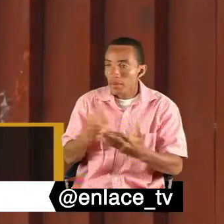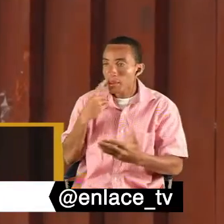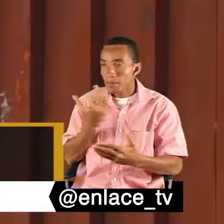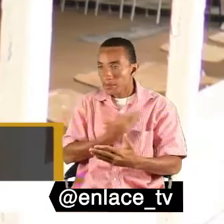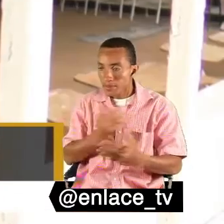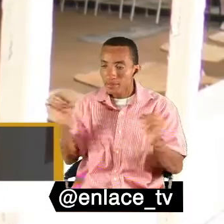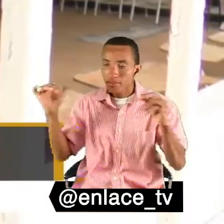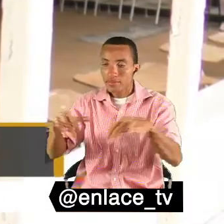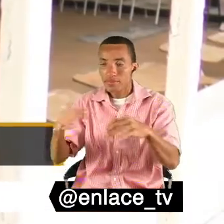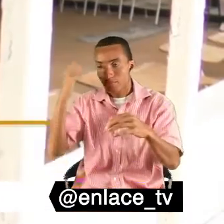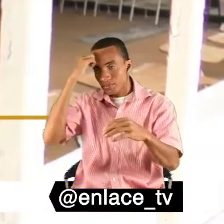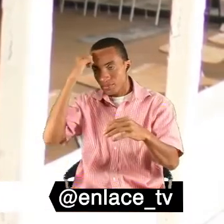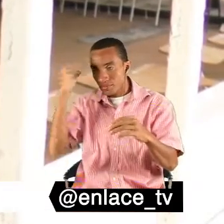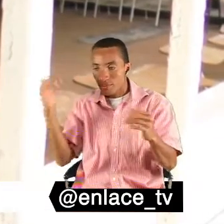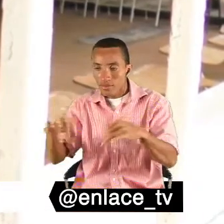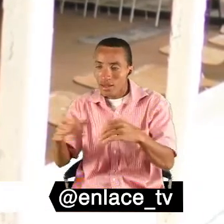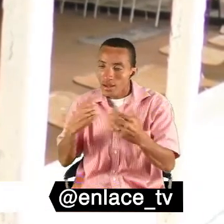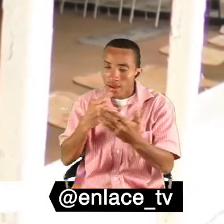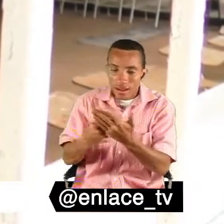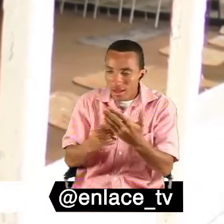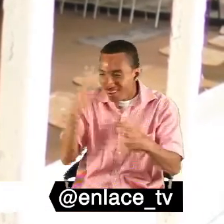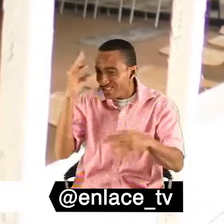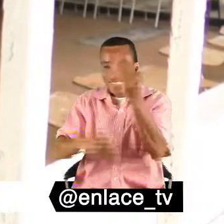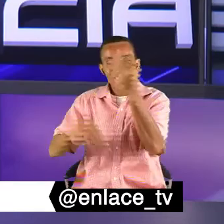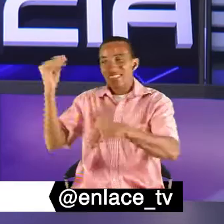gobierno local, no fueron posibles los acuerdos.